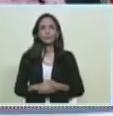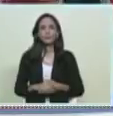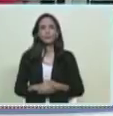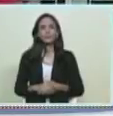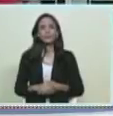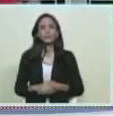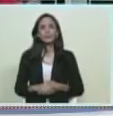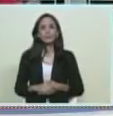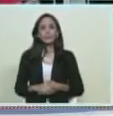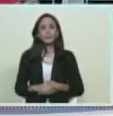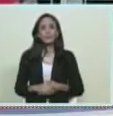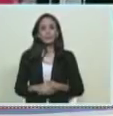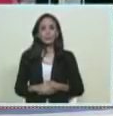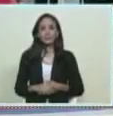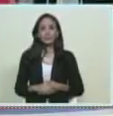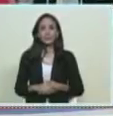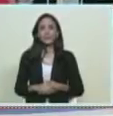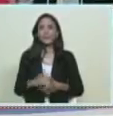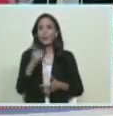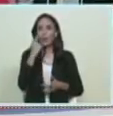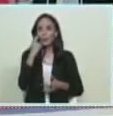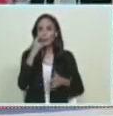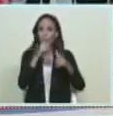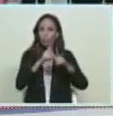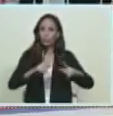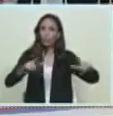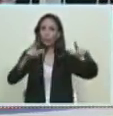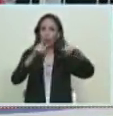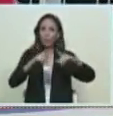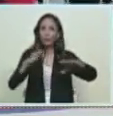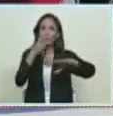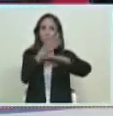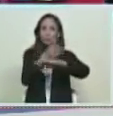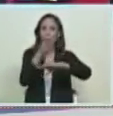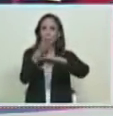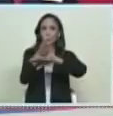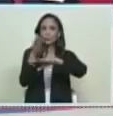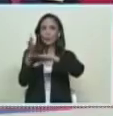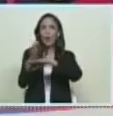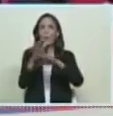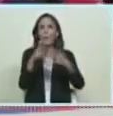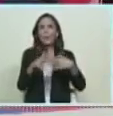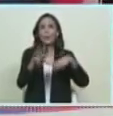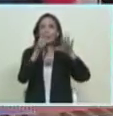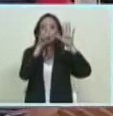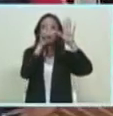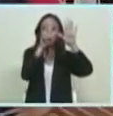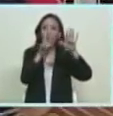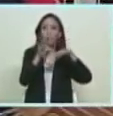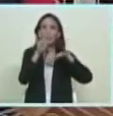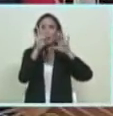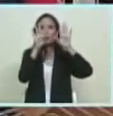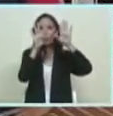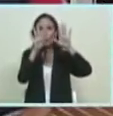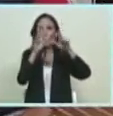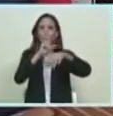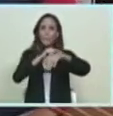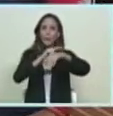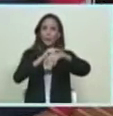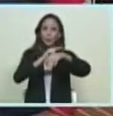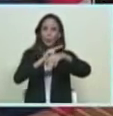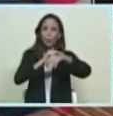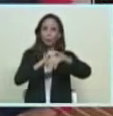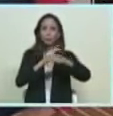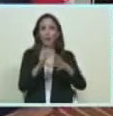Sí, bueno, presidente, podemos entonces comenzar a hacer el recorrido. Aquí contamos nosotros con 79 médicos integrales comunitarios y